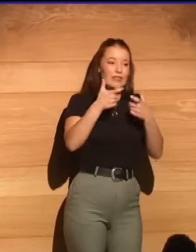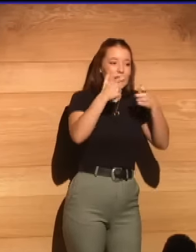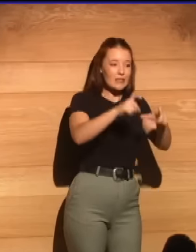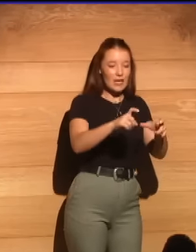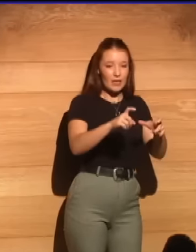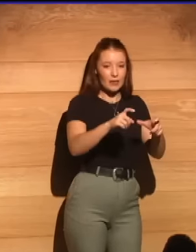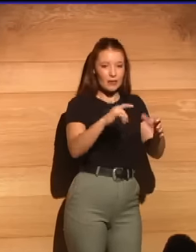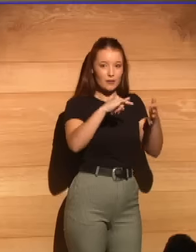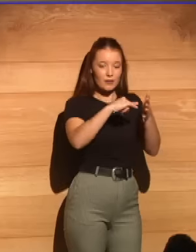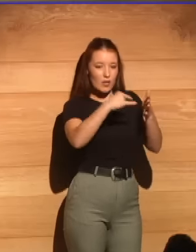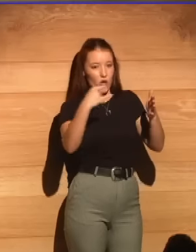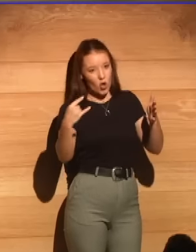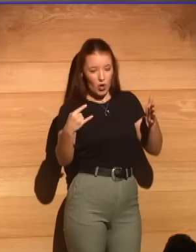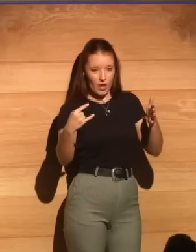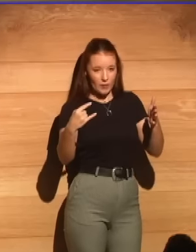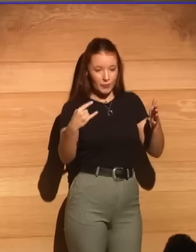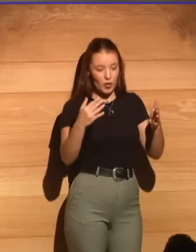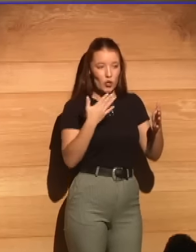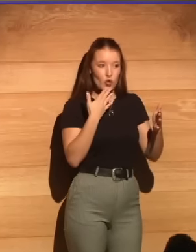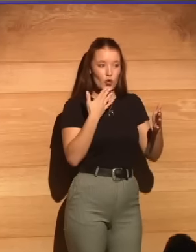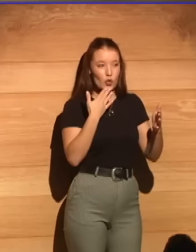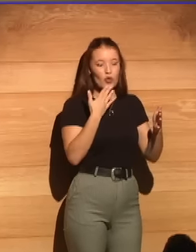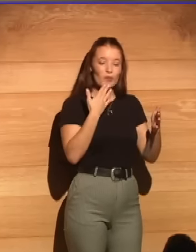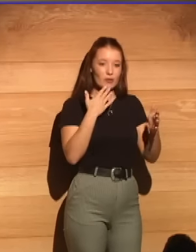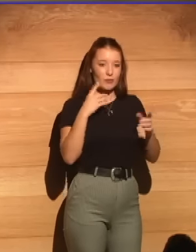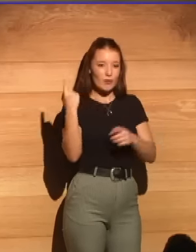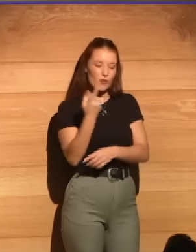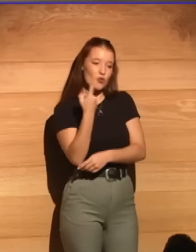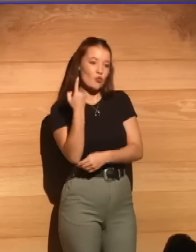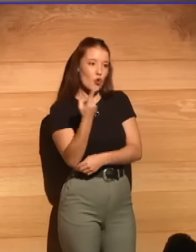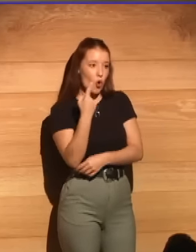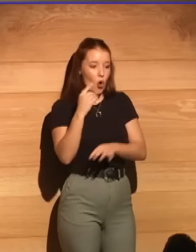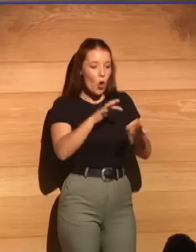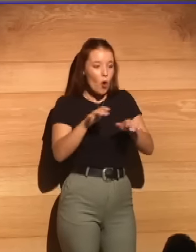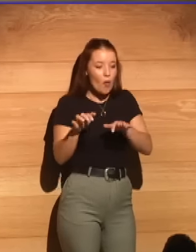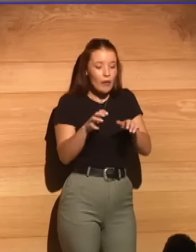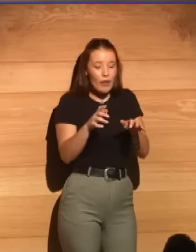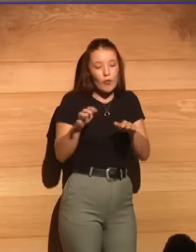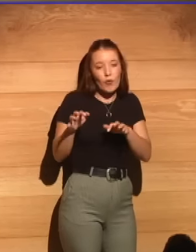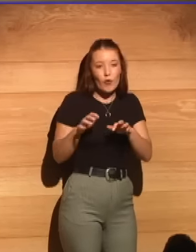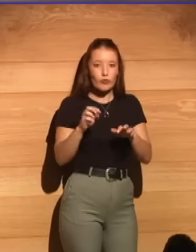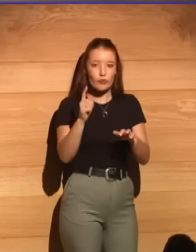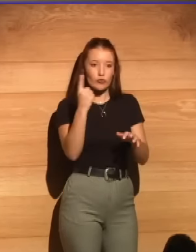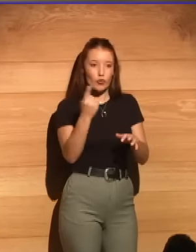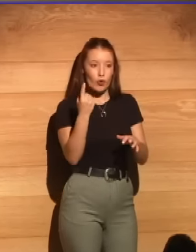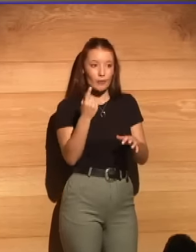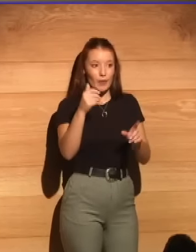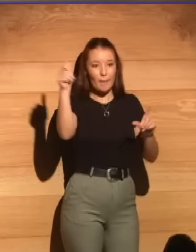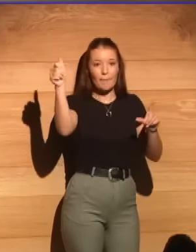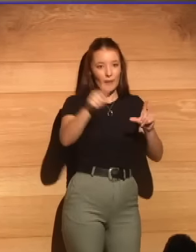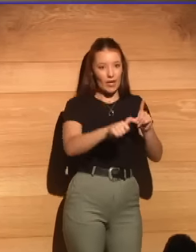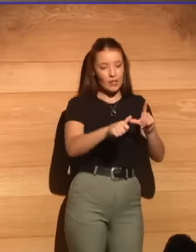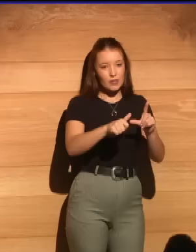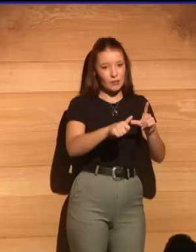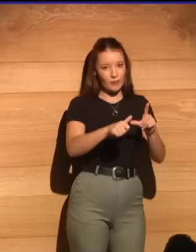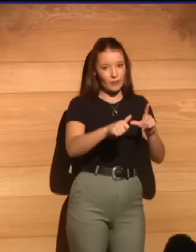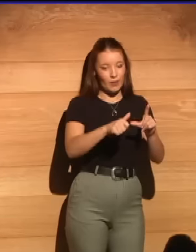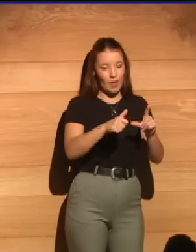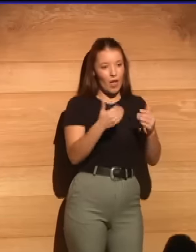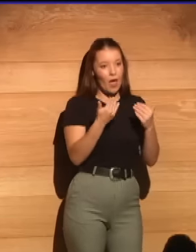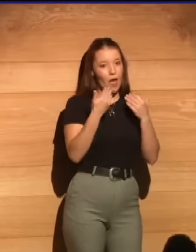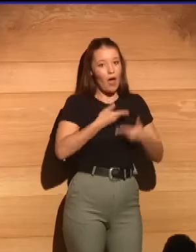aislado, del friki, decías tú, que se encierra en su ordenador. Las películas han contribuido mucho a ese prototipo, cuando en realidad pues, todos los